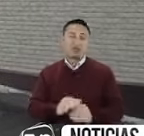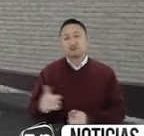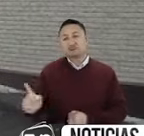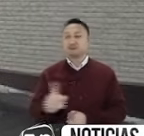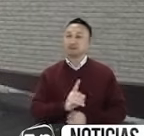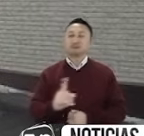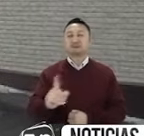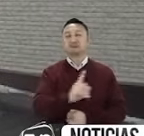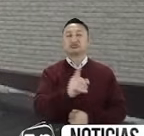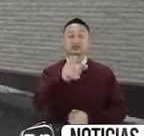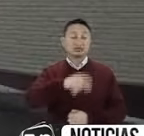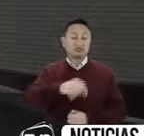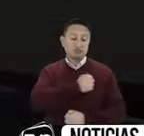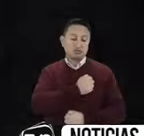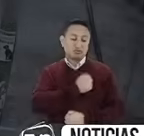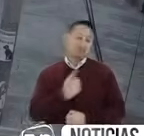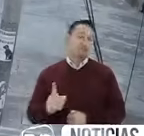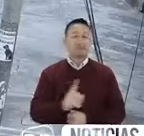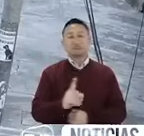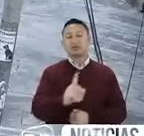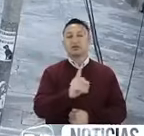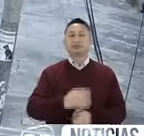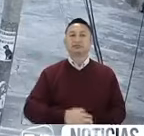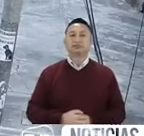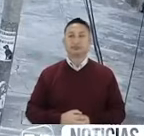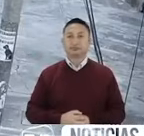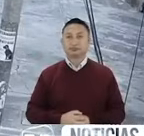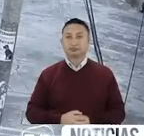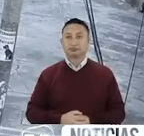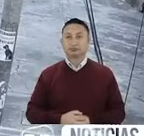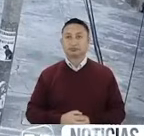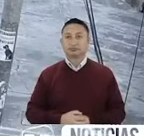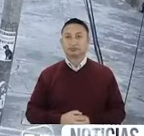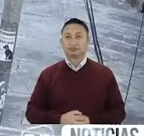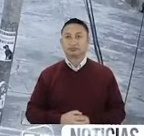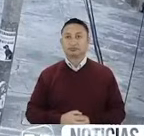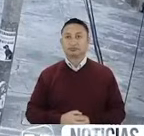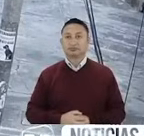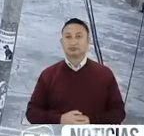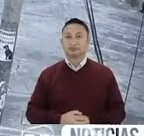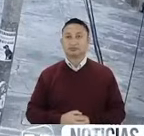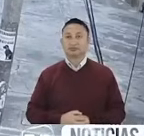casa. Informó Marilyn Jaramillo.